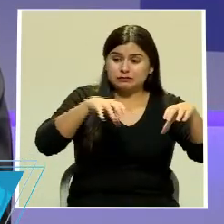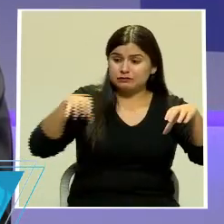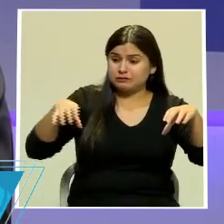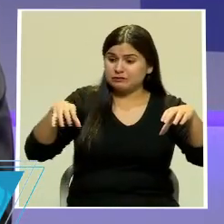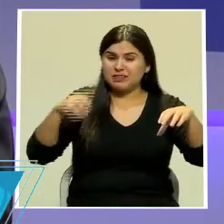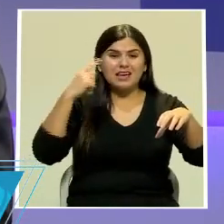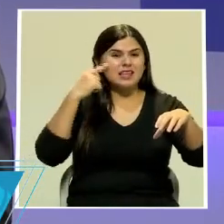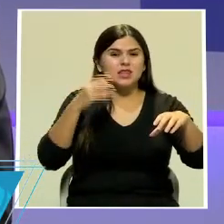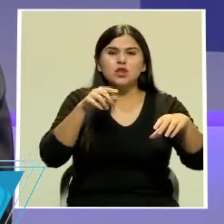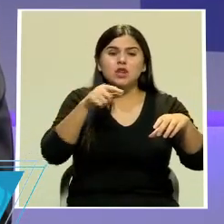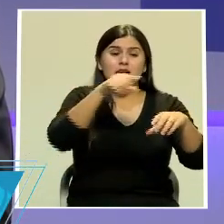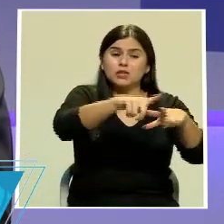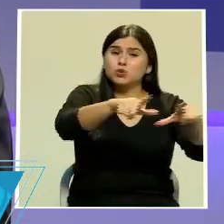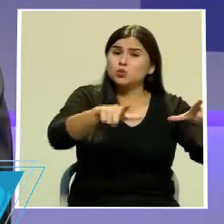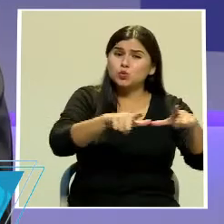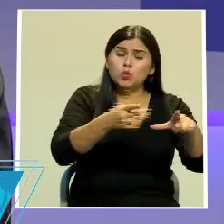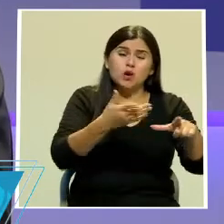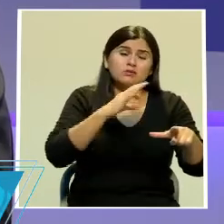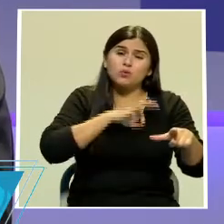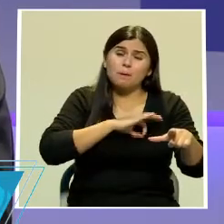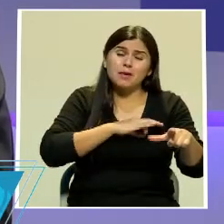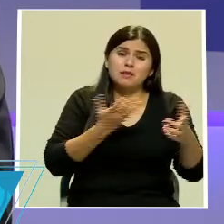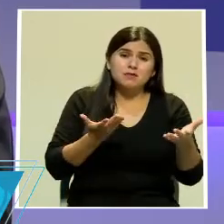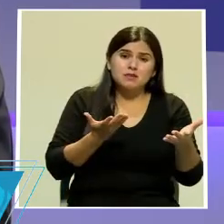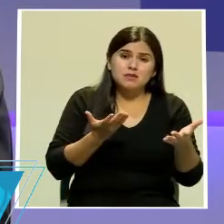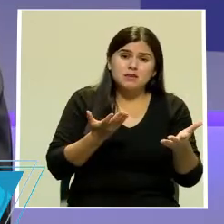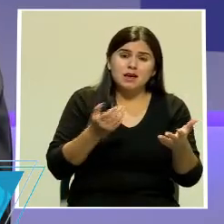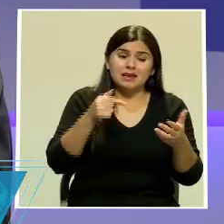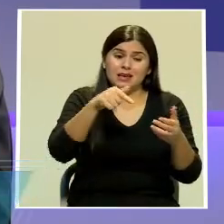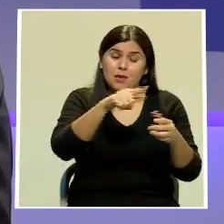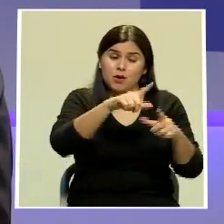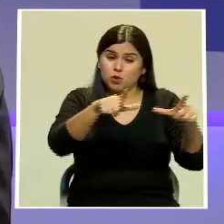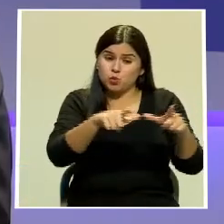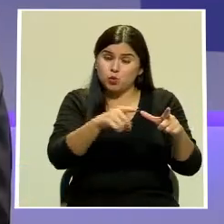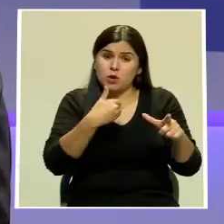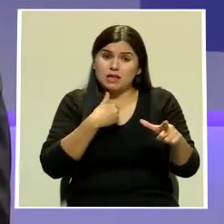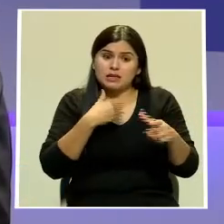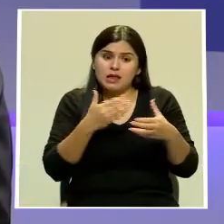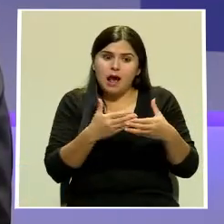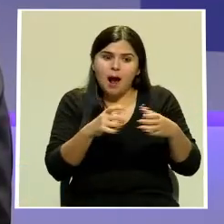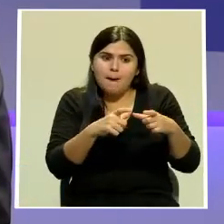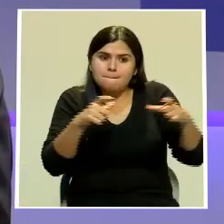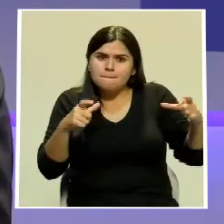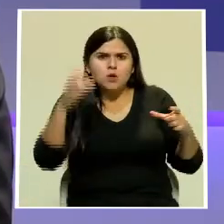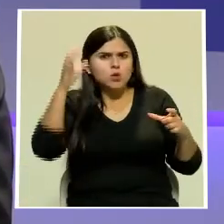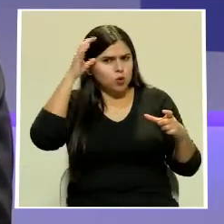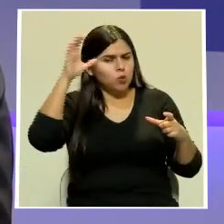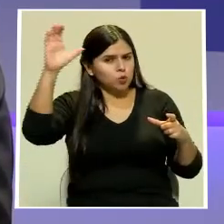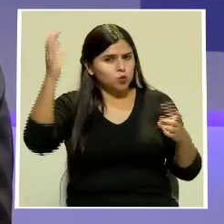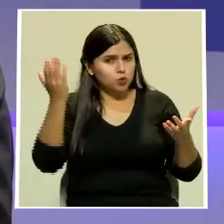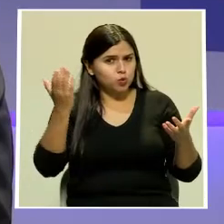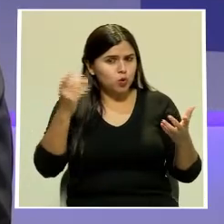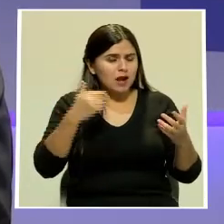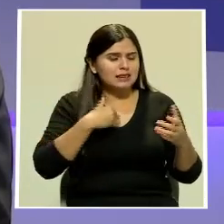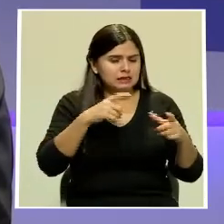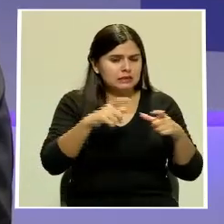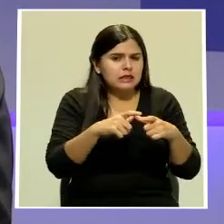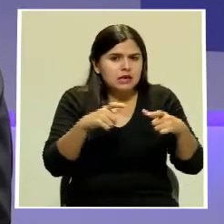zona. Es una zona que tiene amplio abordaje, digamos, cultural, tiene también